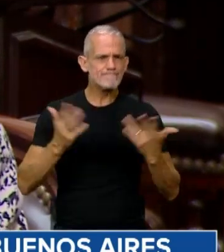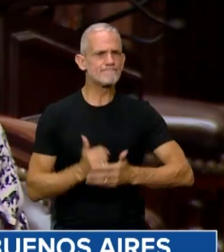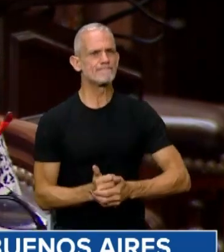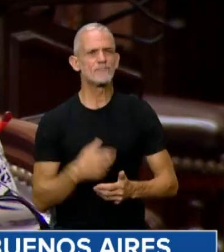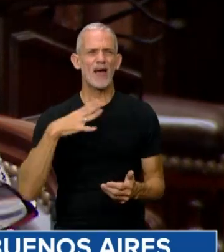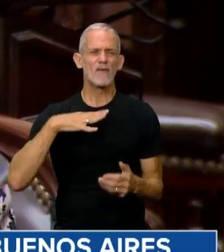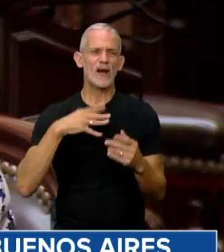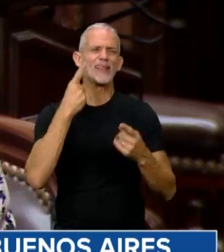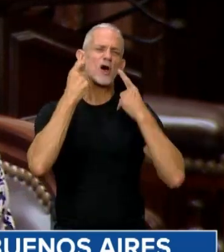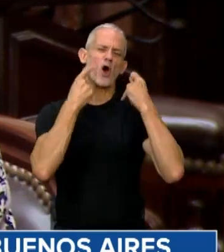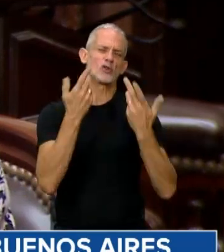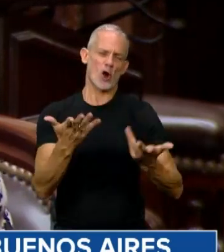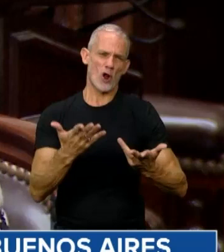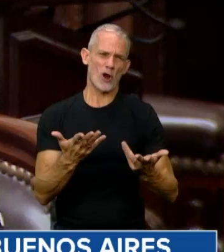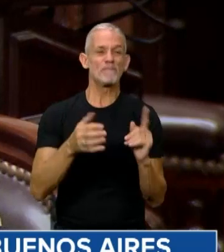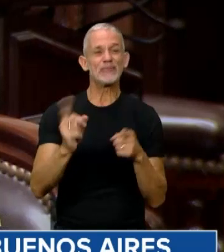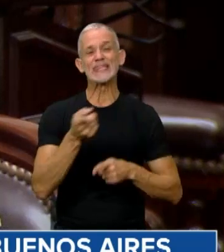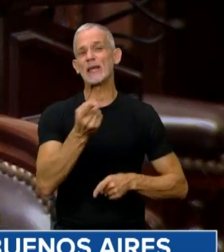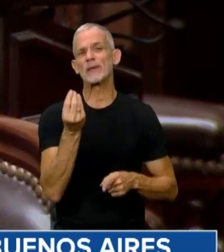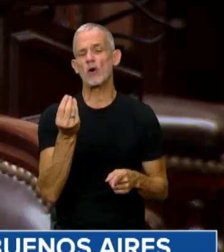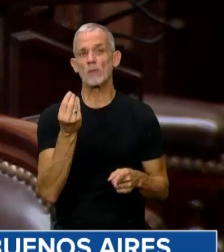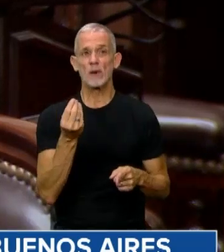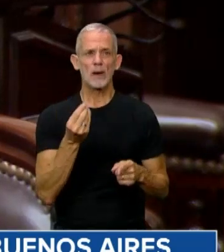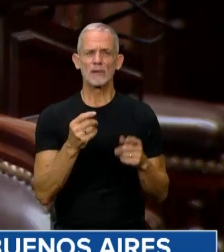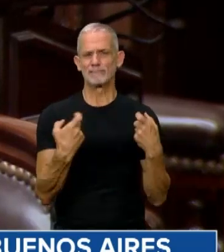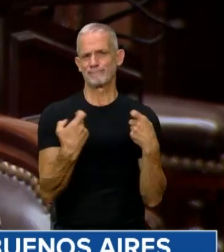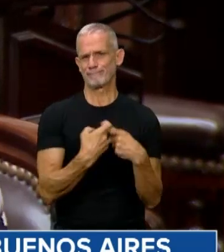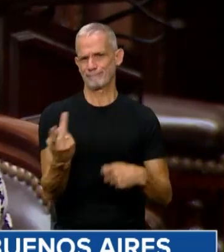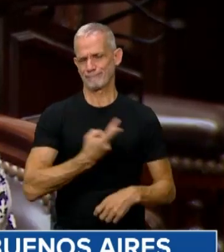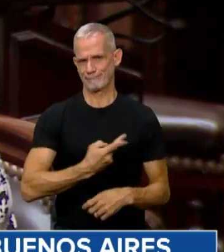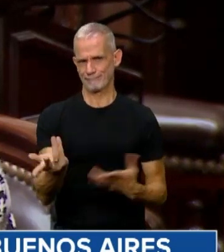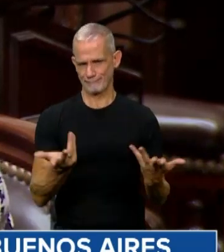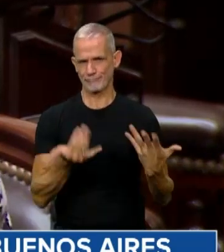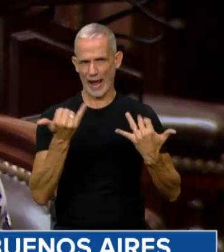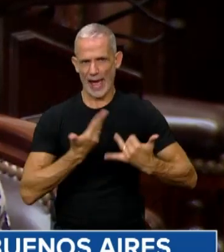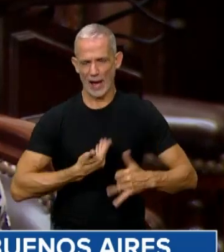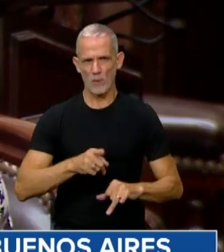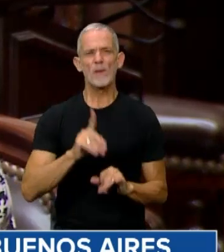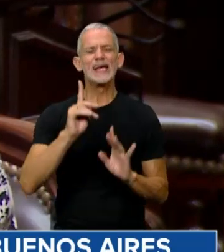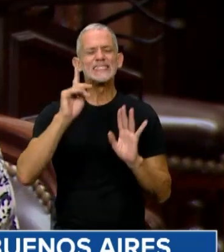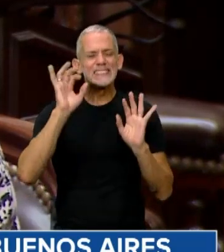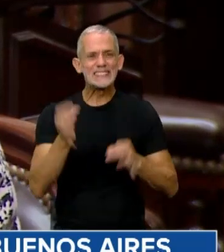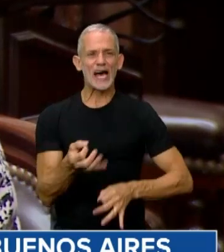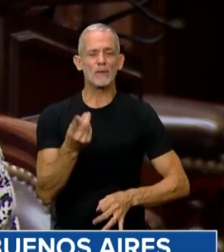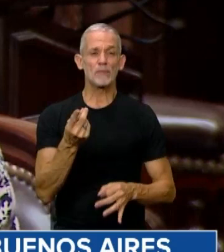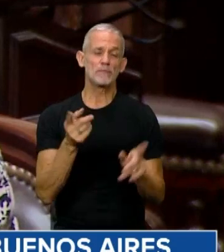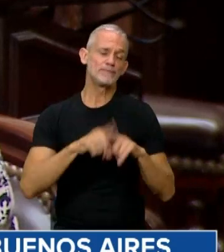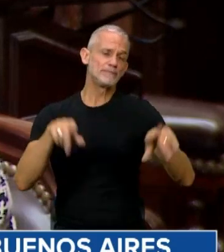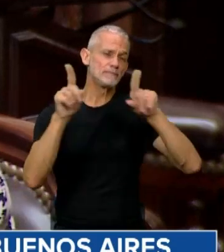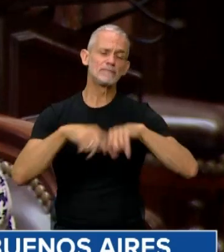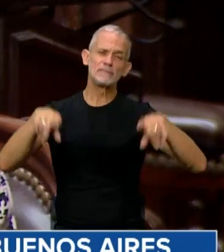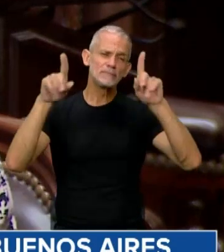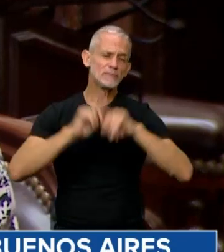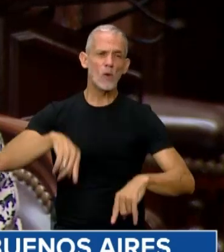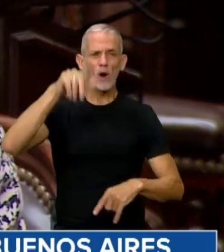con la falta de controles y que tiene que ver también con las complicidades. No estamos lejos de ver repetirse